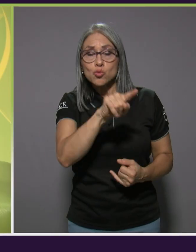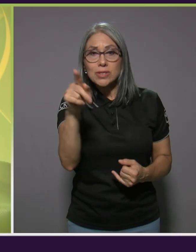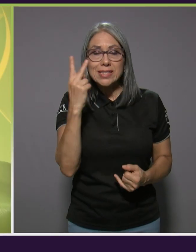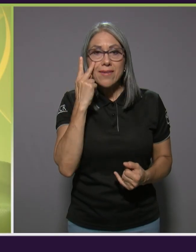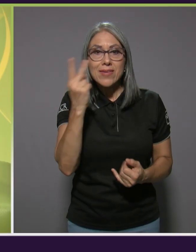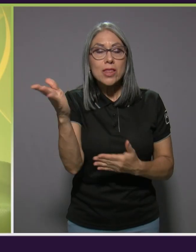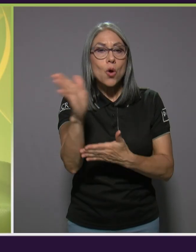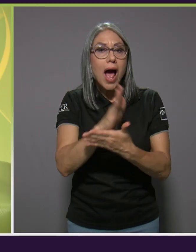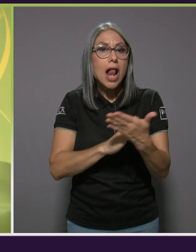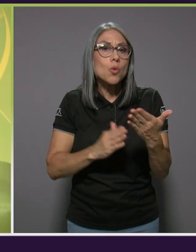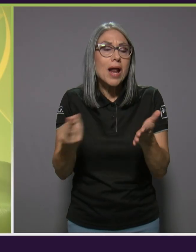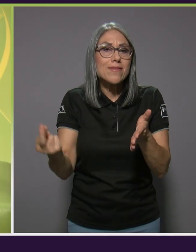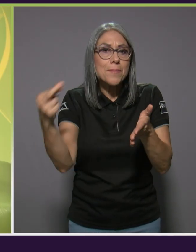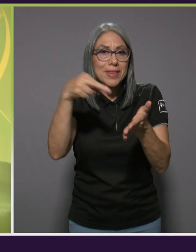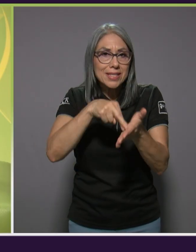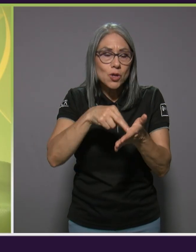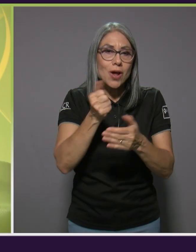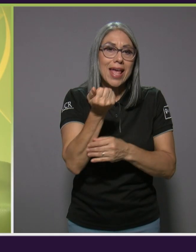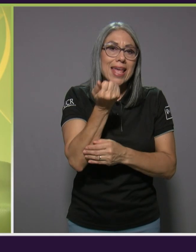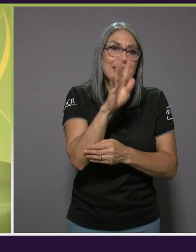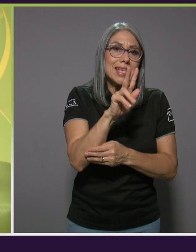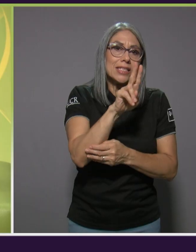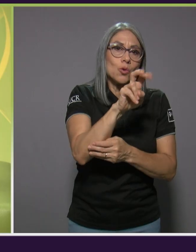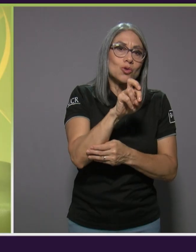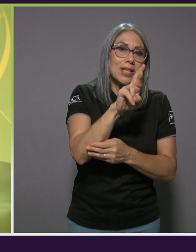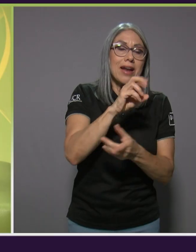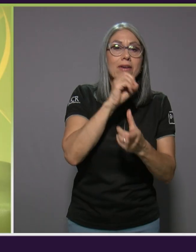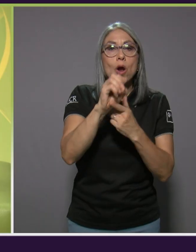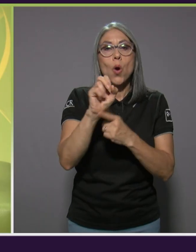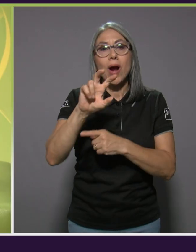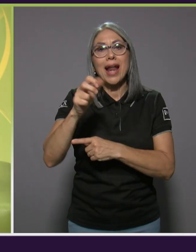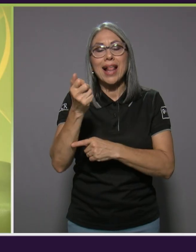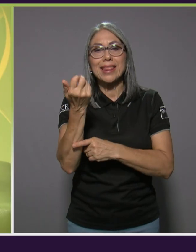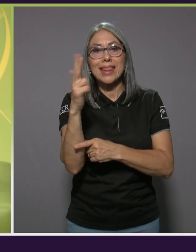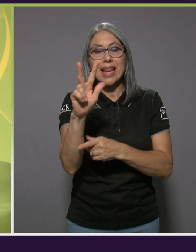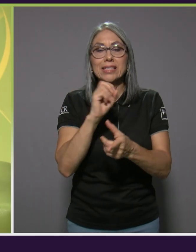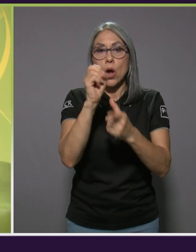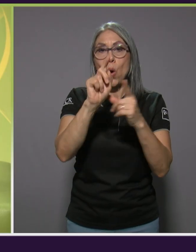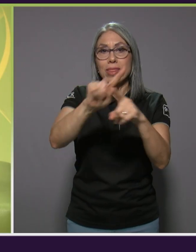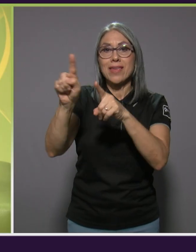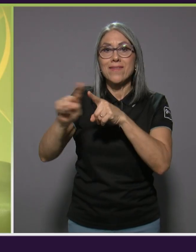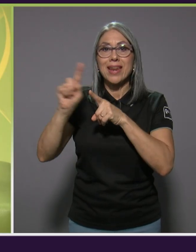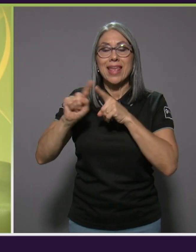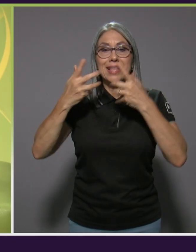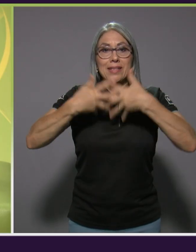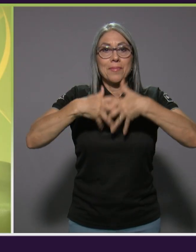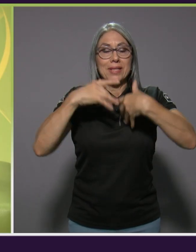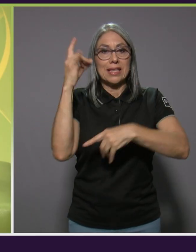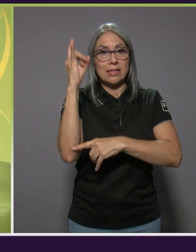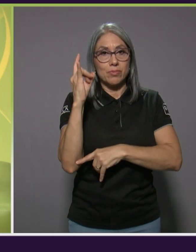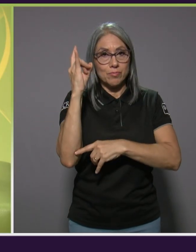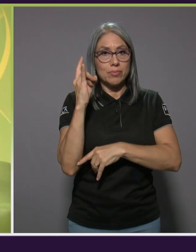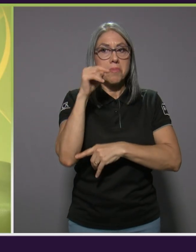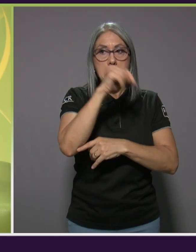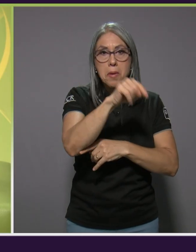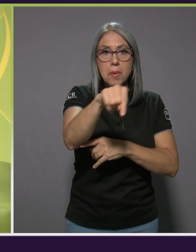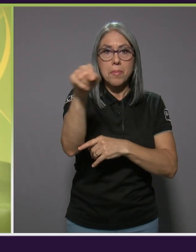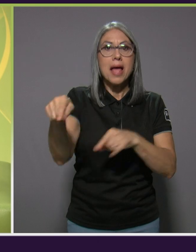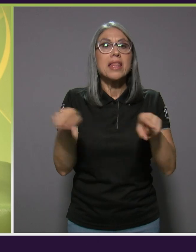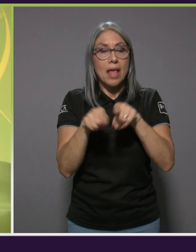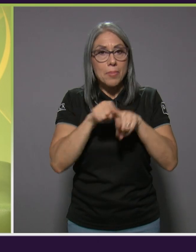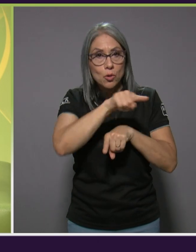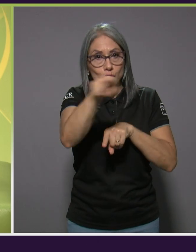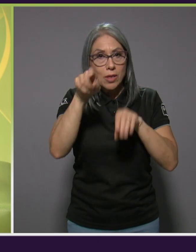de las retransmisiones, tanto en 15UCR, en Canal 13 o en las diferentes televisoras locales, pues también ingrese a nuestras